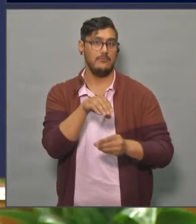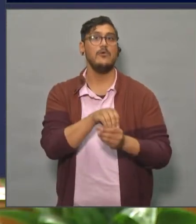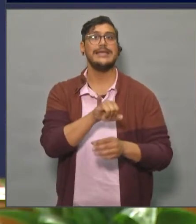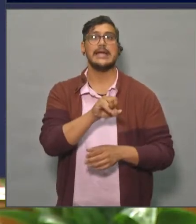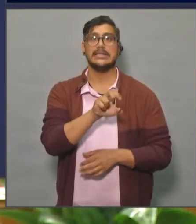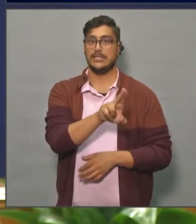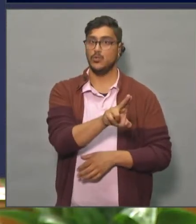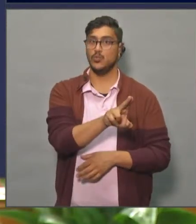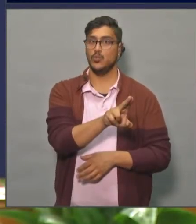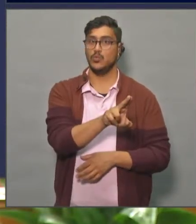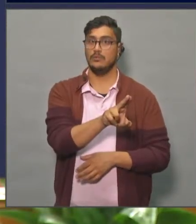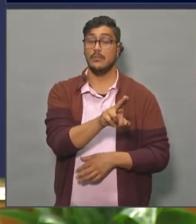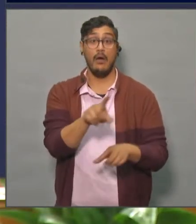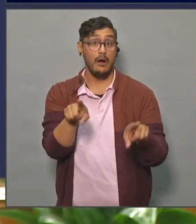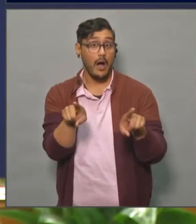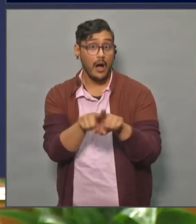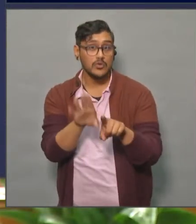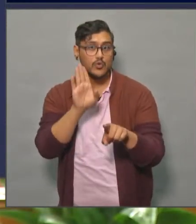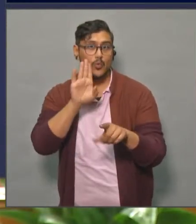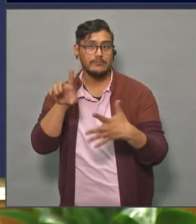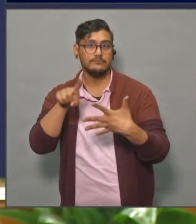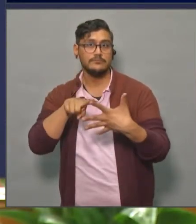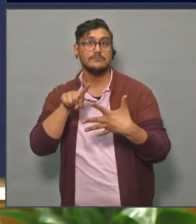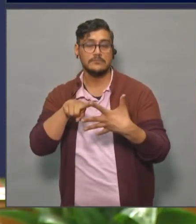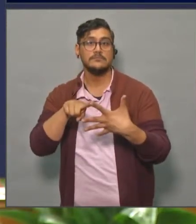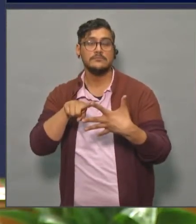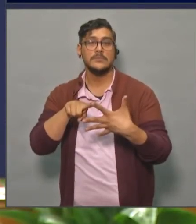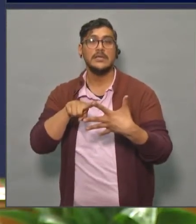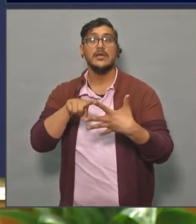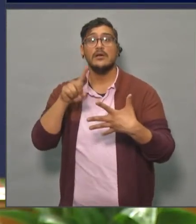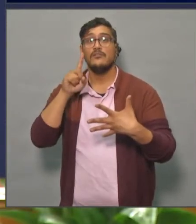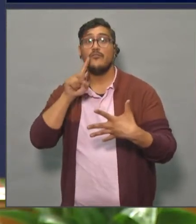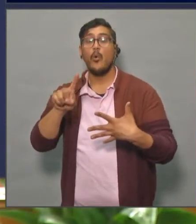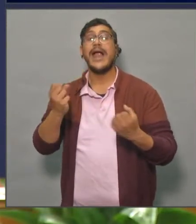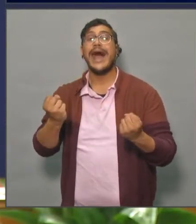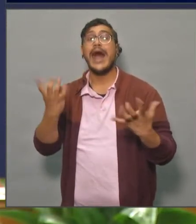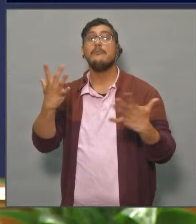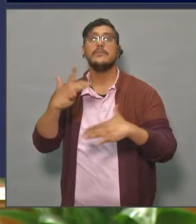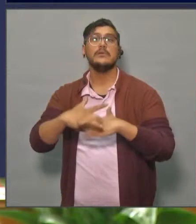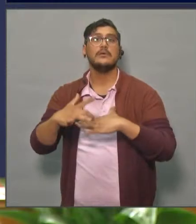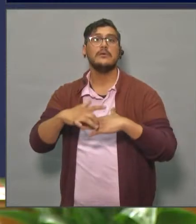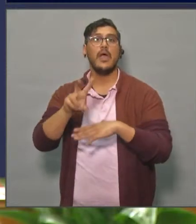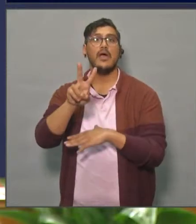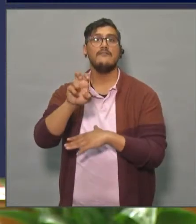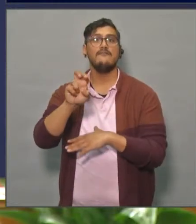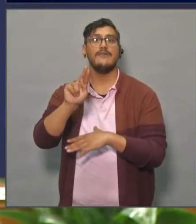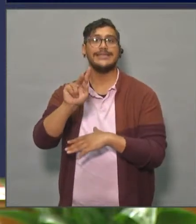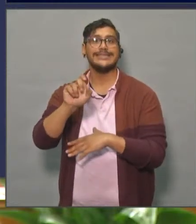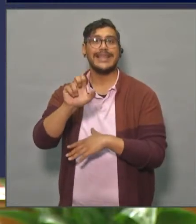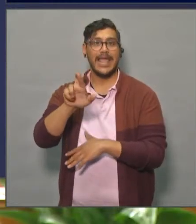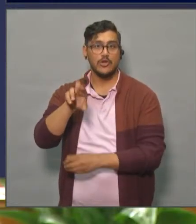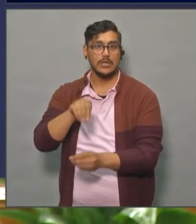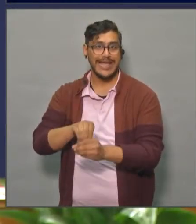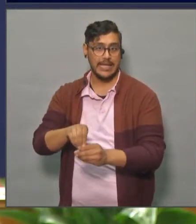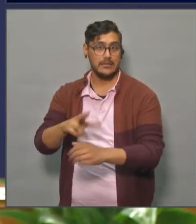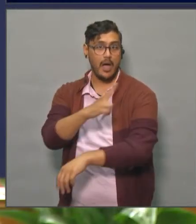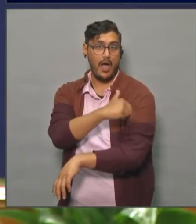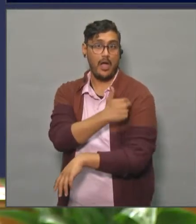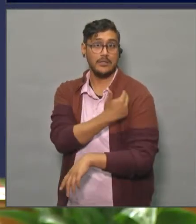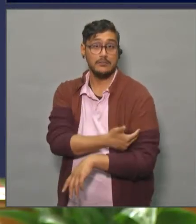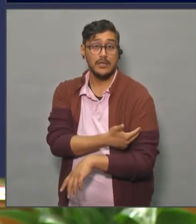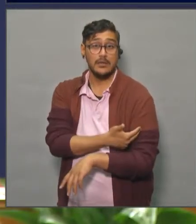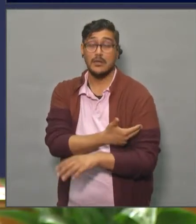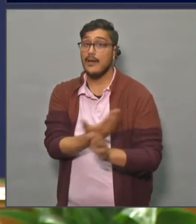intensivos. También veremos la disponibilidad de ventiladores en nuestros hospitales. Nuevamente, observando